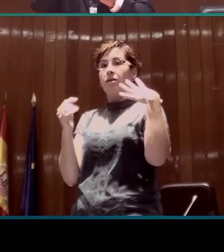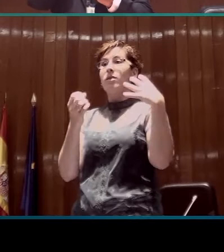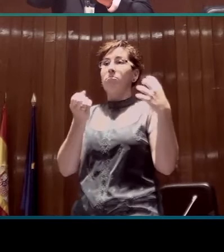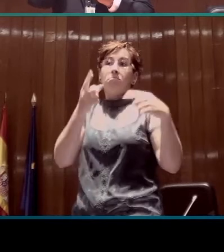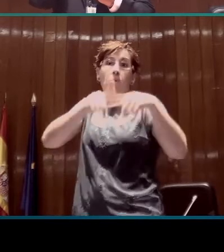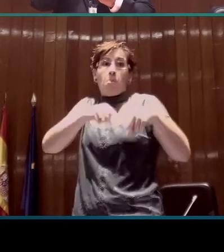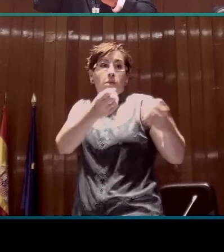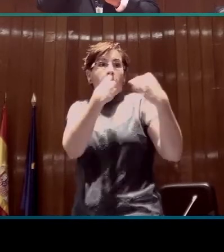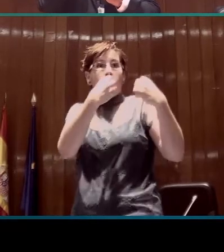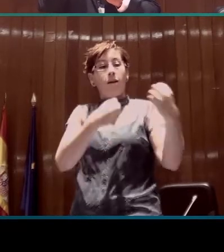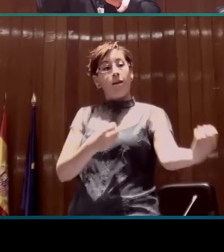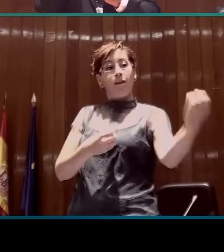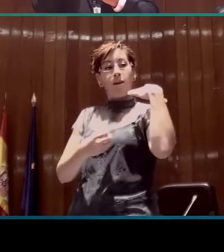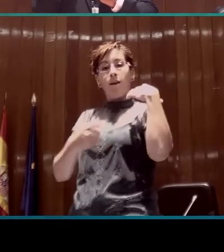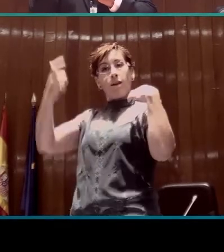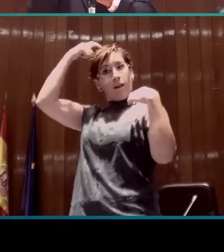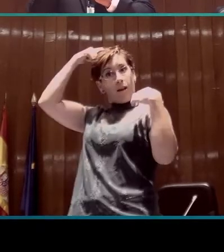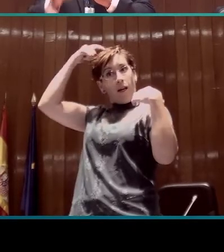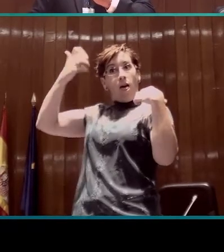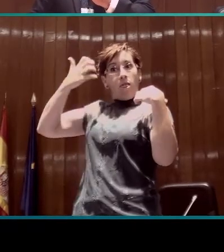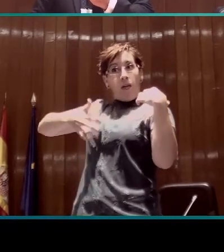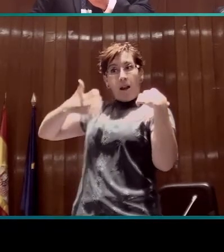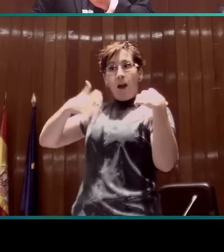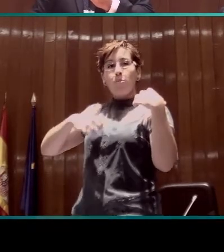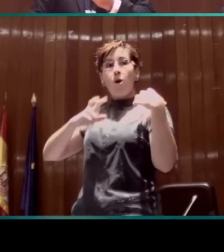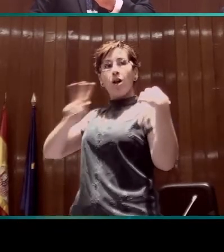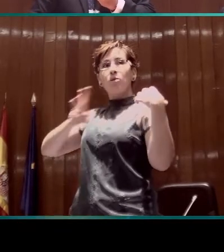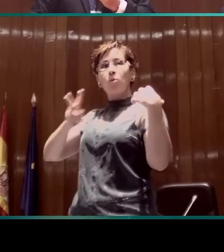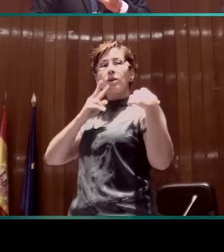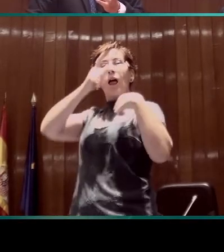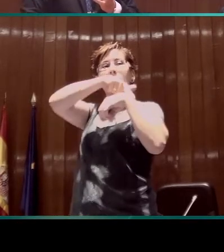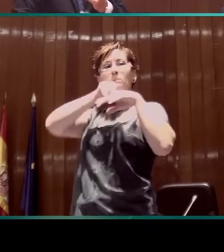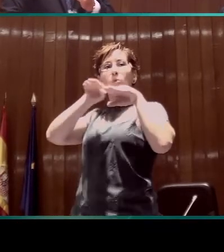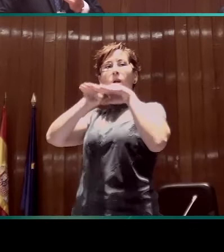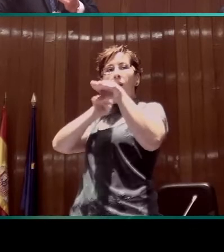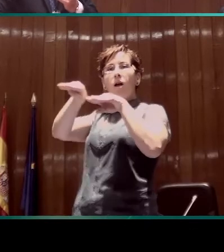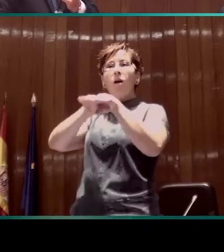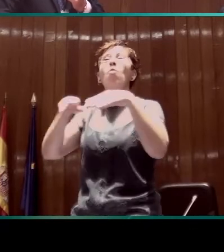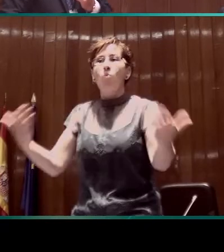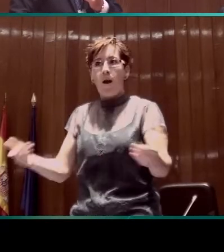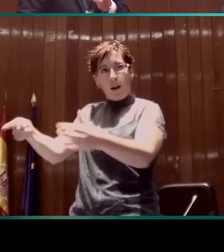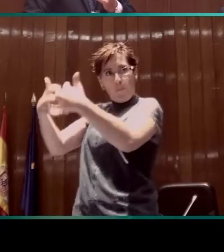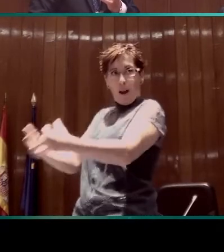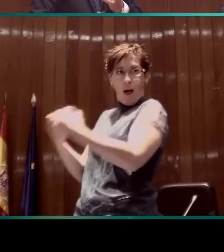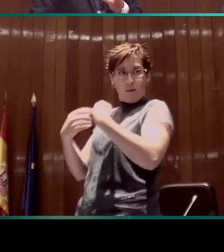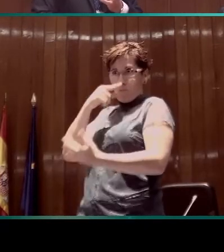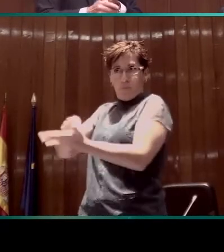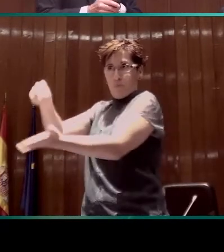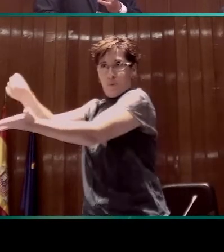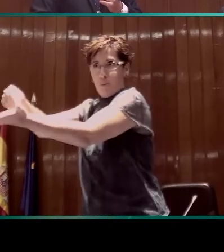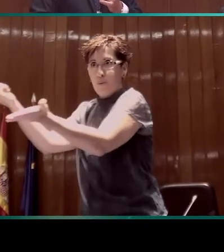la respuesta que nuestro cerebro está dando a esa determinada información, ¿vale? Y entonces, al final, después